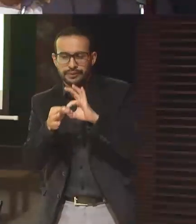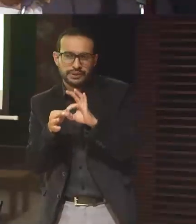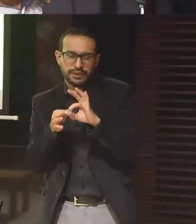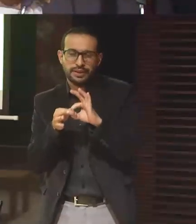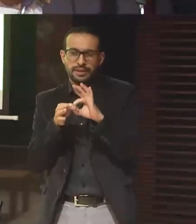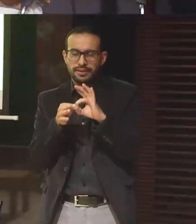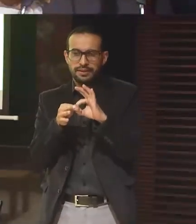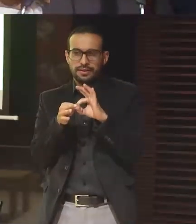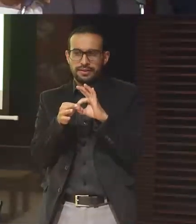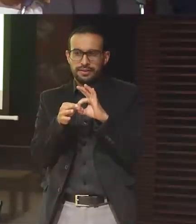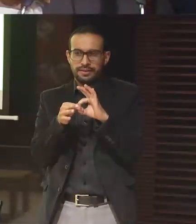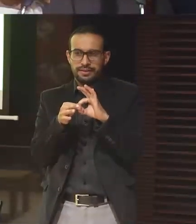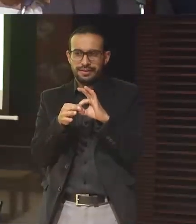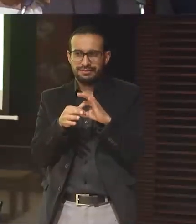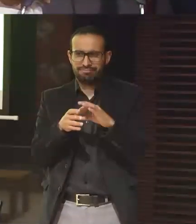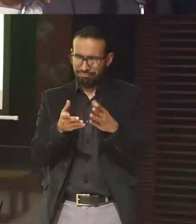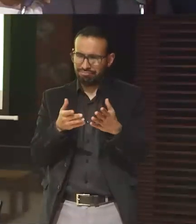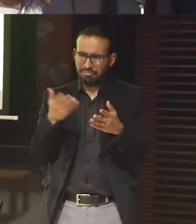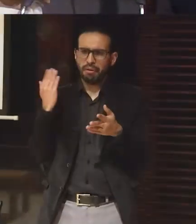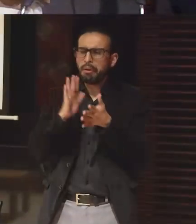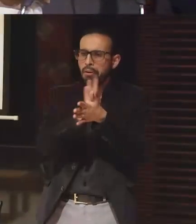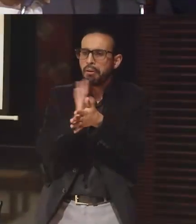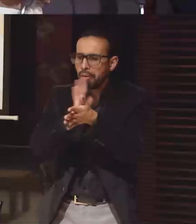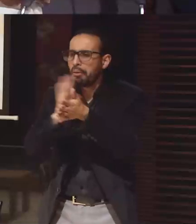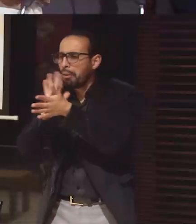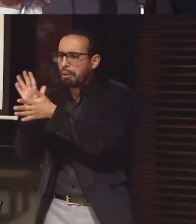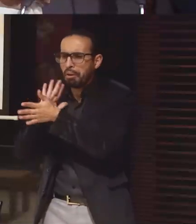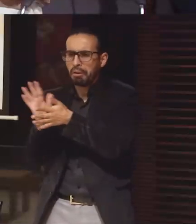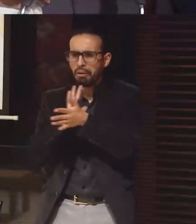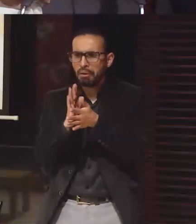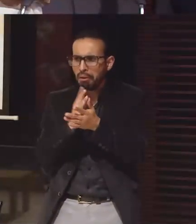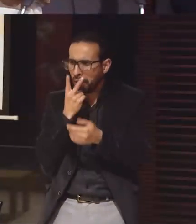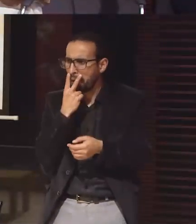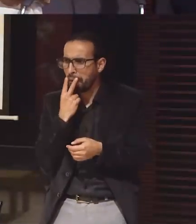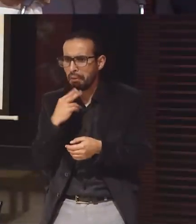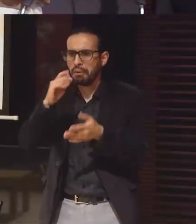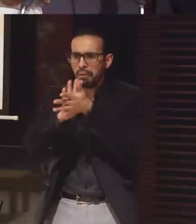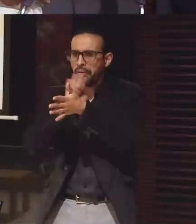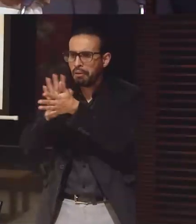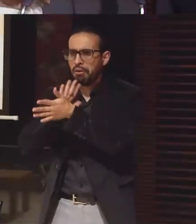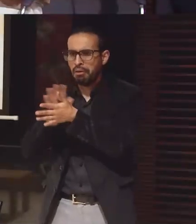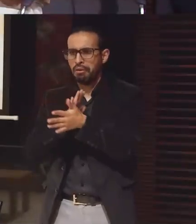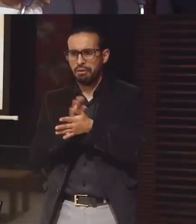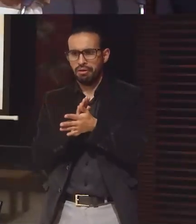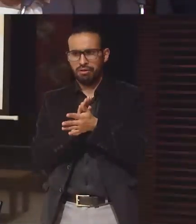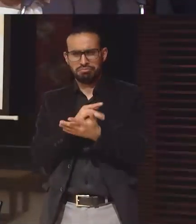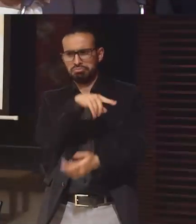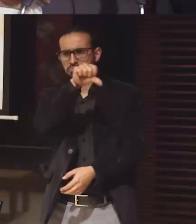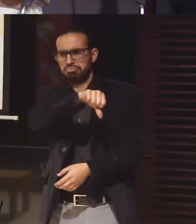dejarnos imponer una narrativa que nos hace perder algo, que es un inmenso orgullo?